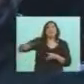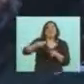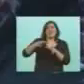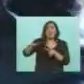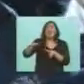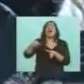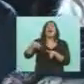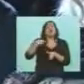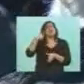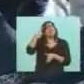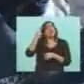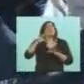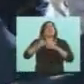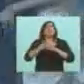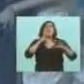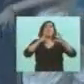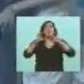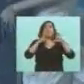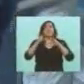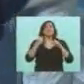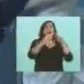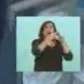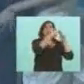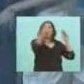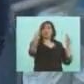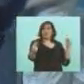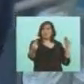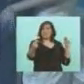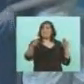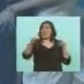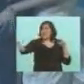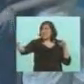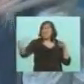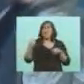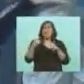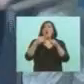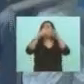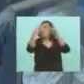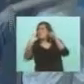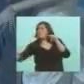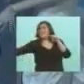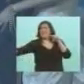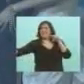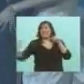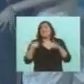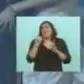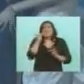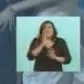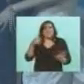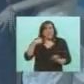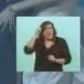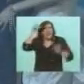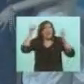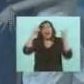comunicación que a se me ocurre debe ser desde la autopista con dos puentes a la isla de Marchi, uno que estoy sugiriendo, ya me estoy convirtiendo.